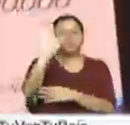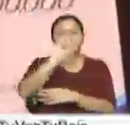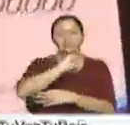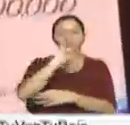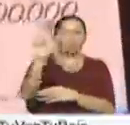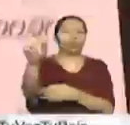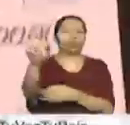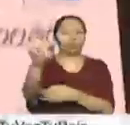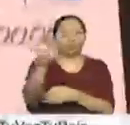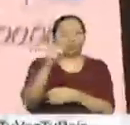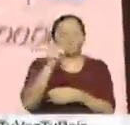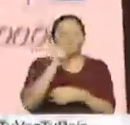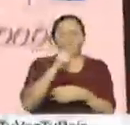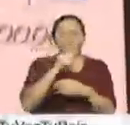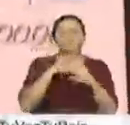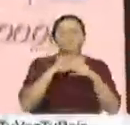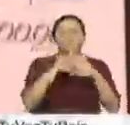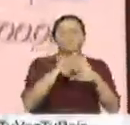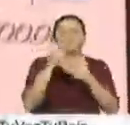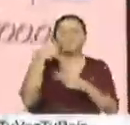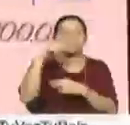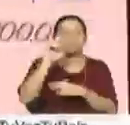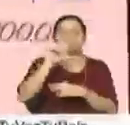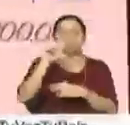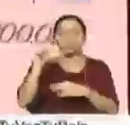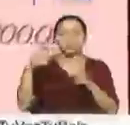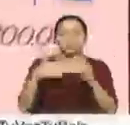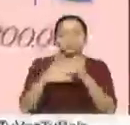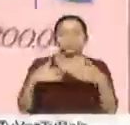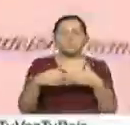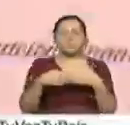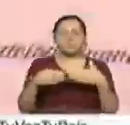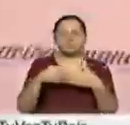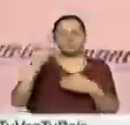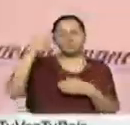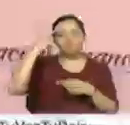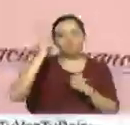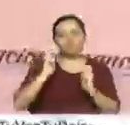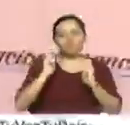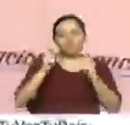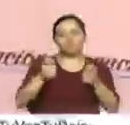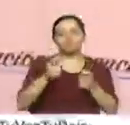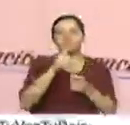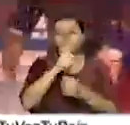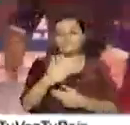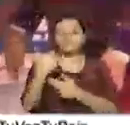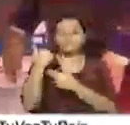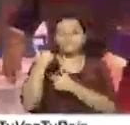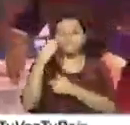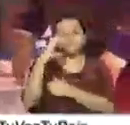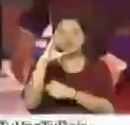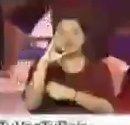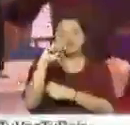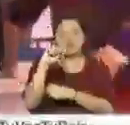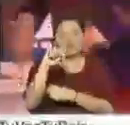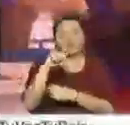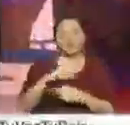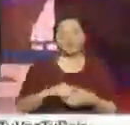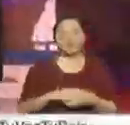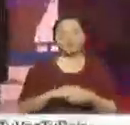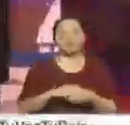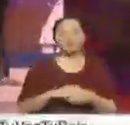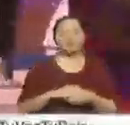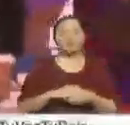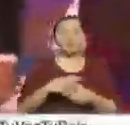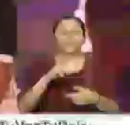gracias al crédito de 1,3 millones de dólares otorgado por el gobierno nacional a través de la Corporación Financiera Nacional. El